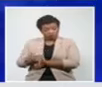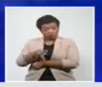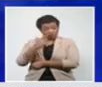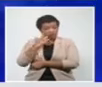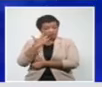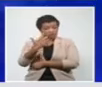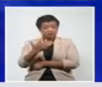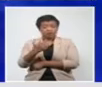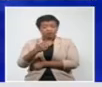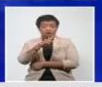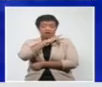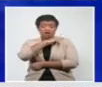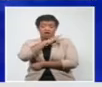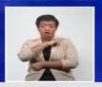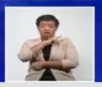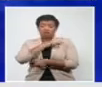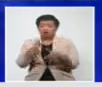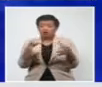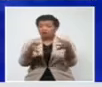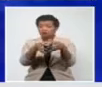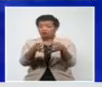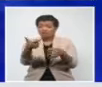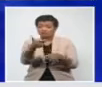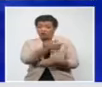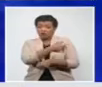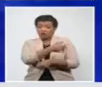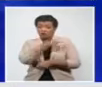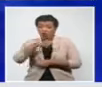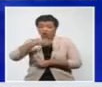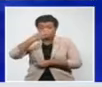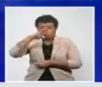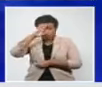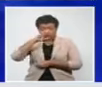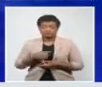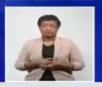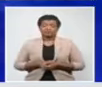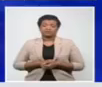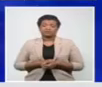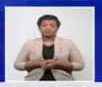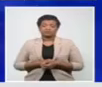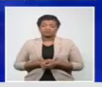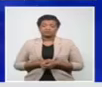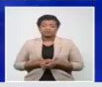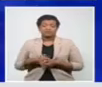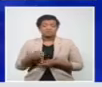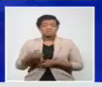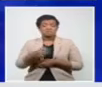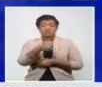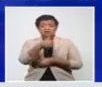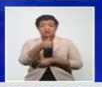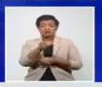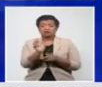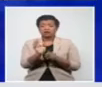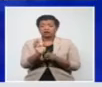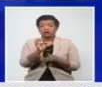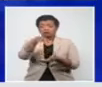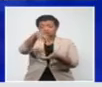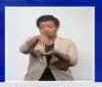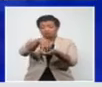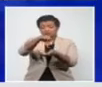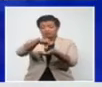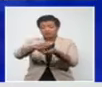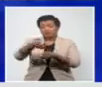director del Instituto Finlay de Vacunas de nuestro país, el presidente de BioCuba Pharma, y